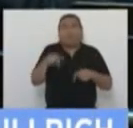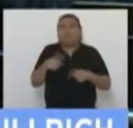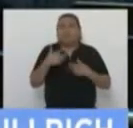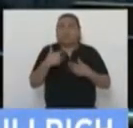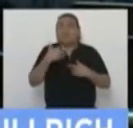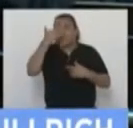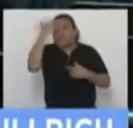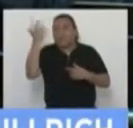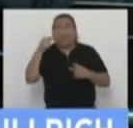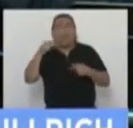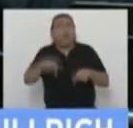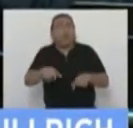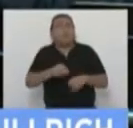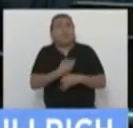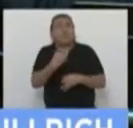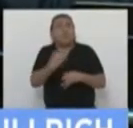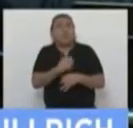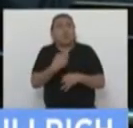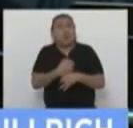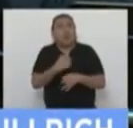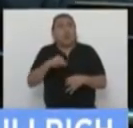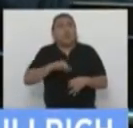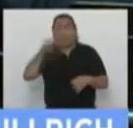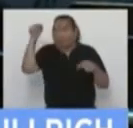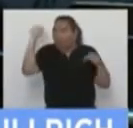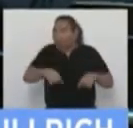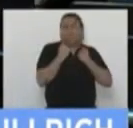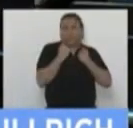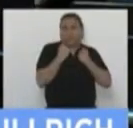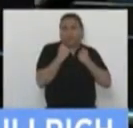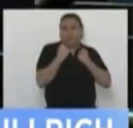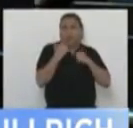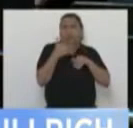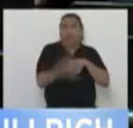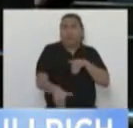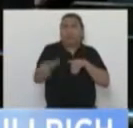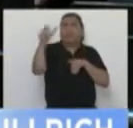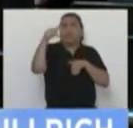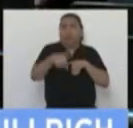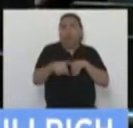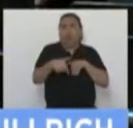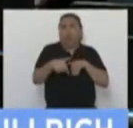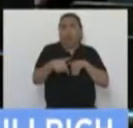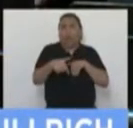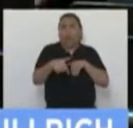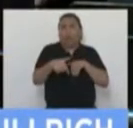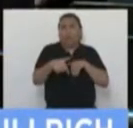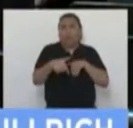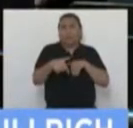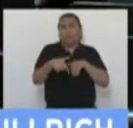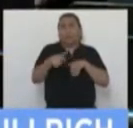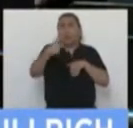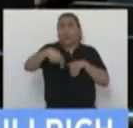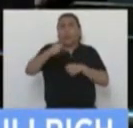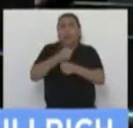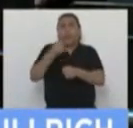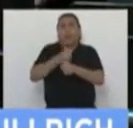La enfermedad hasta hoy no tiene cura, es tratable, pero no tiene cura. ¿Tratable qué significaría?